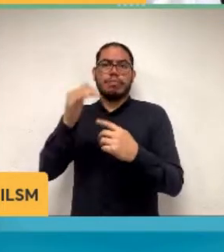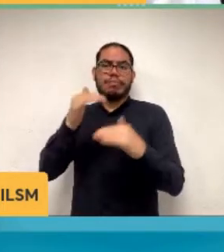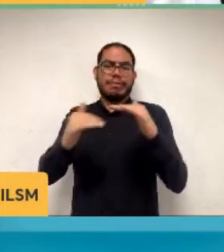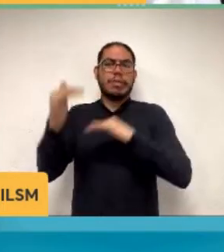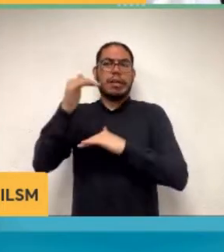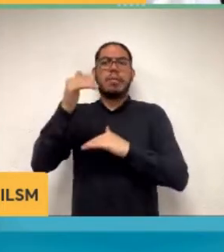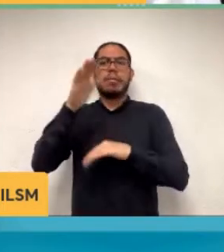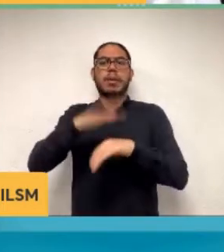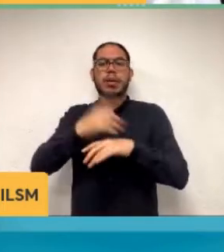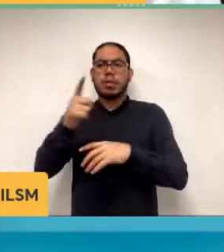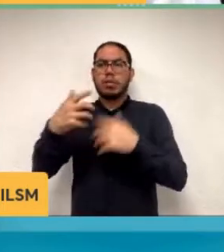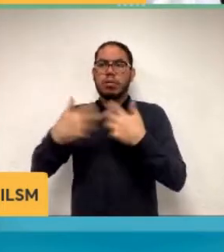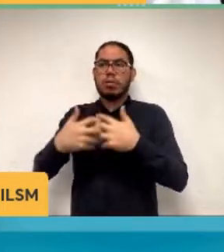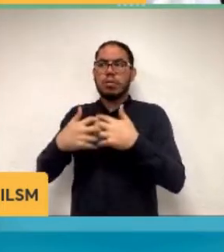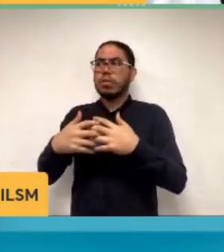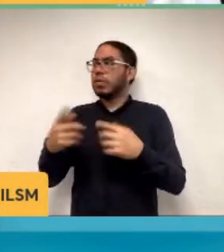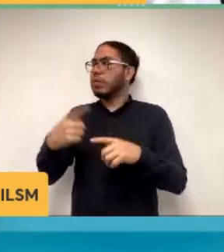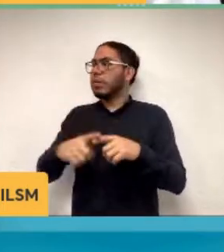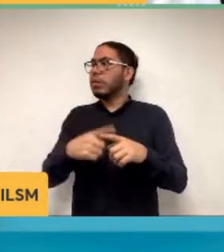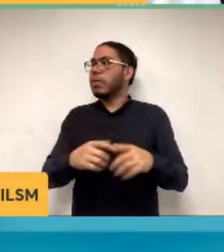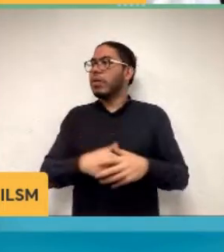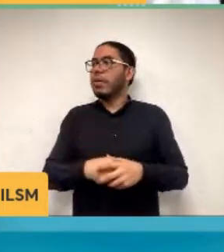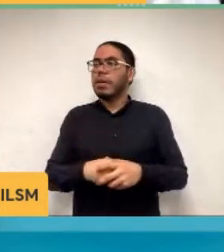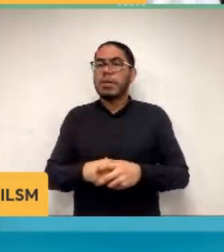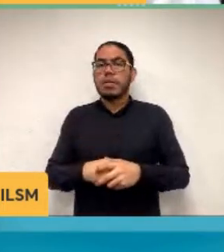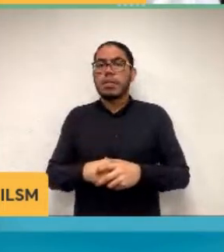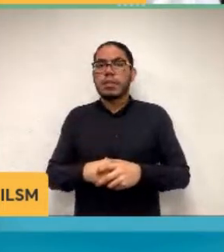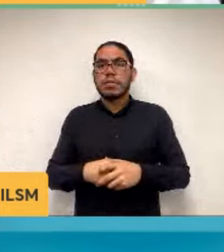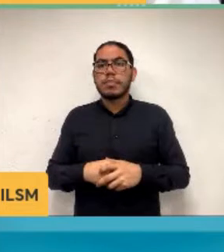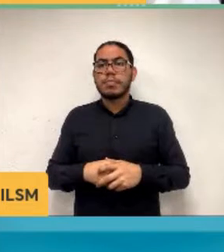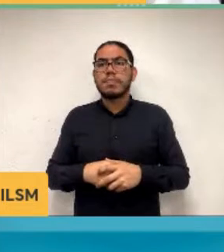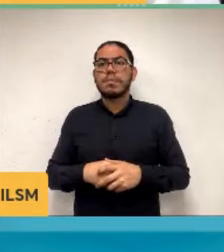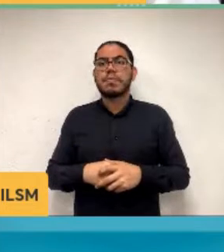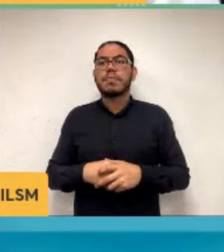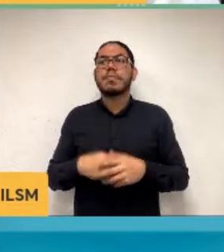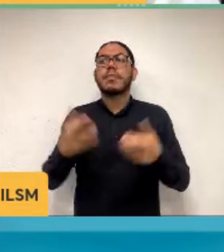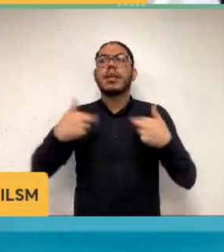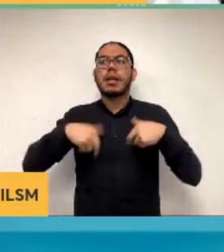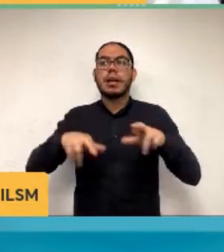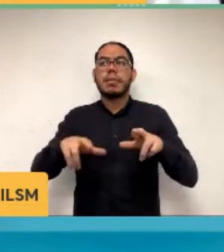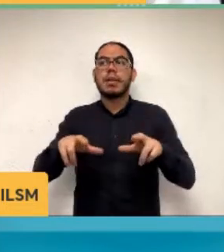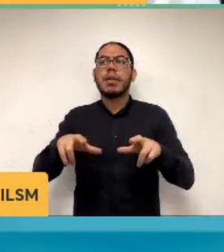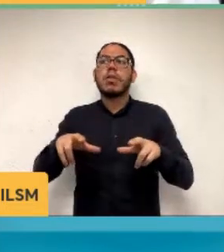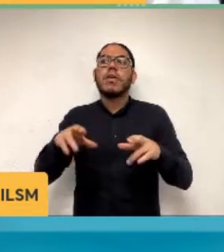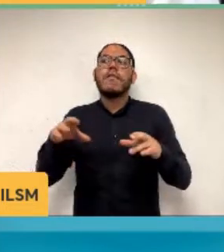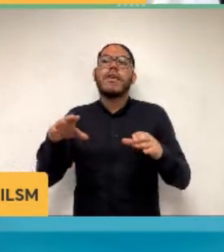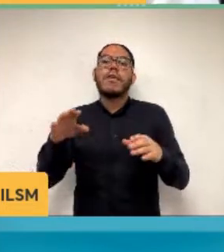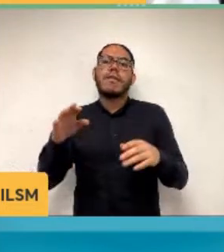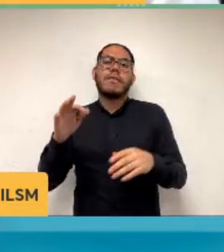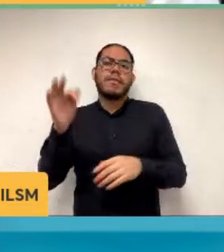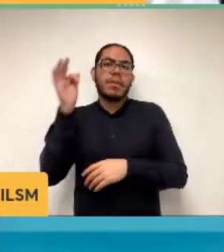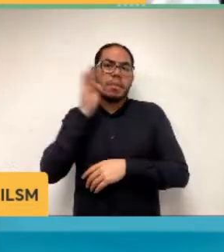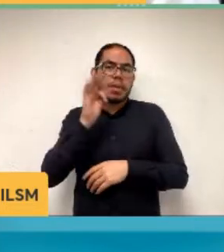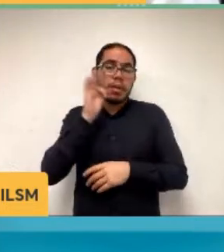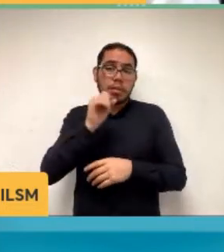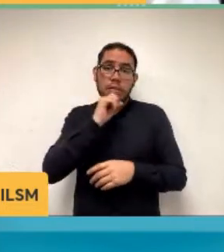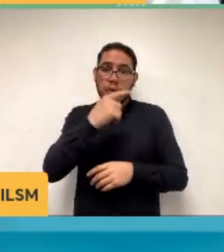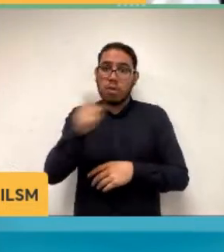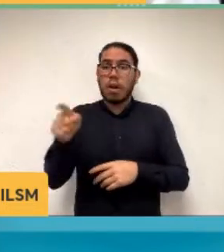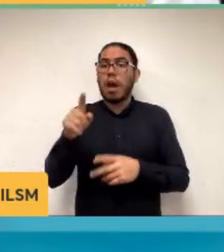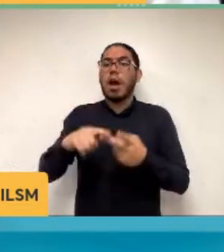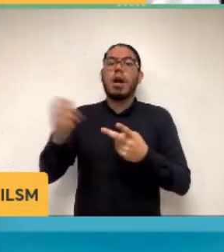industria, incrementando la visibilidad y la representación femenina. Es anfitriona del